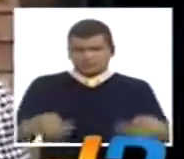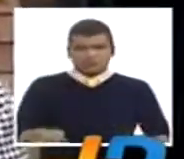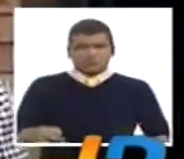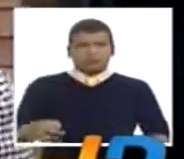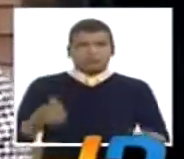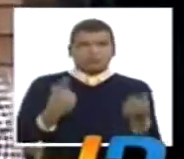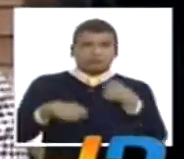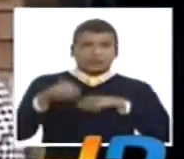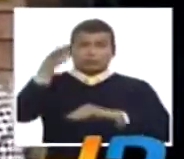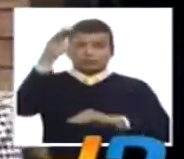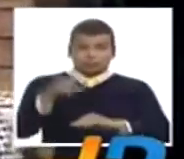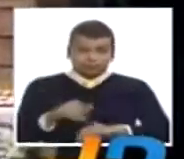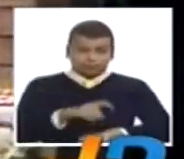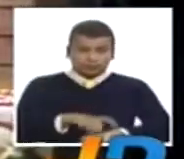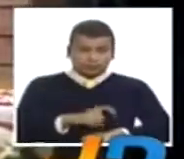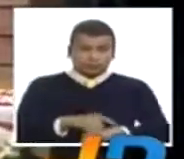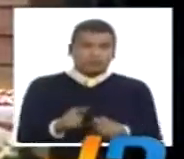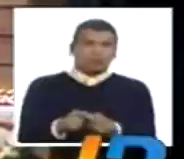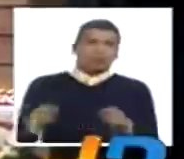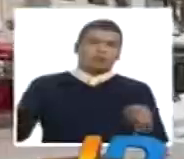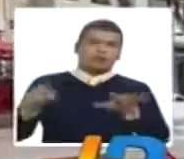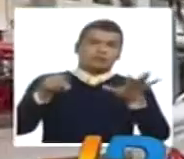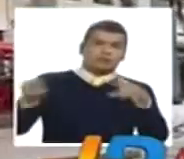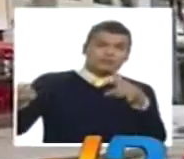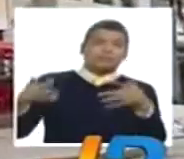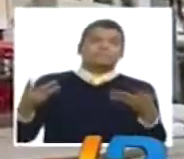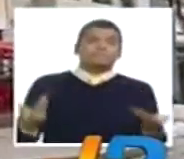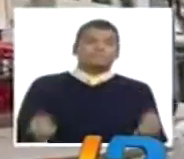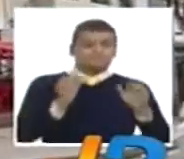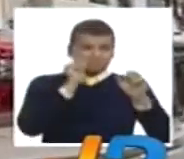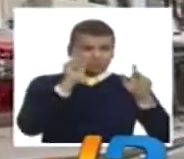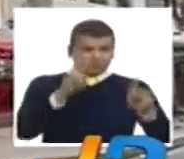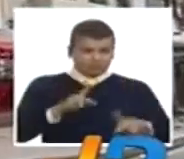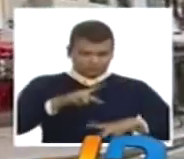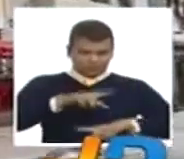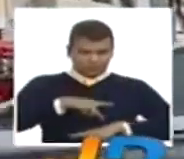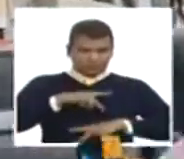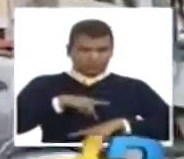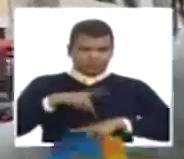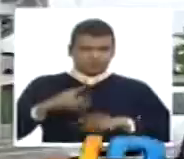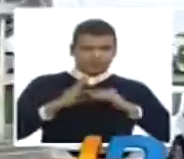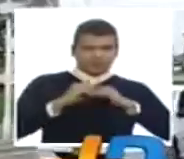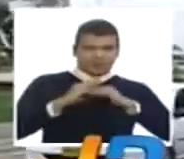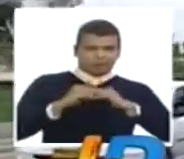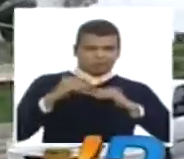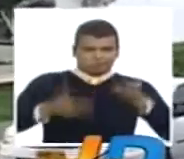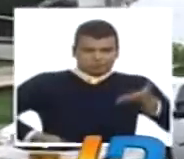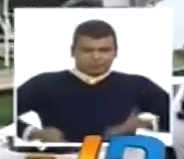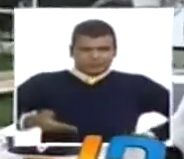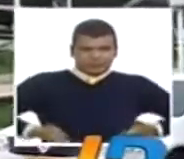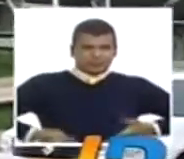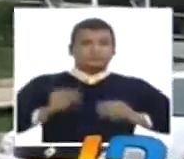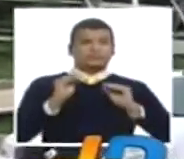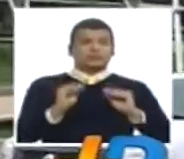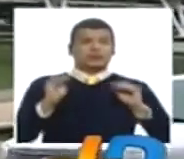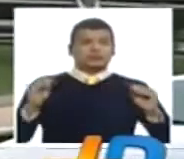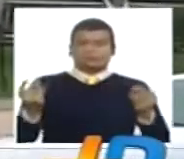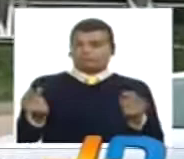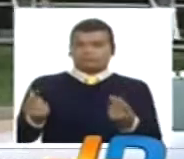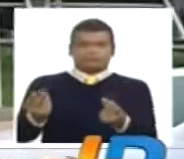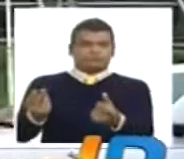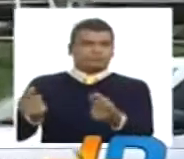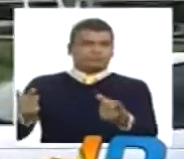merma muchísimo porque es una temporada muy larga, son 6 meses. La propietaria de esta panadería, por ejemplo, admite que tuvo que despedir